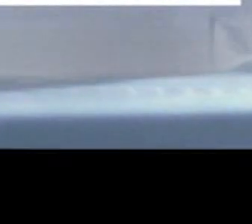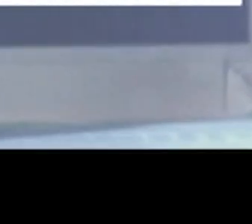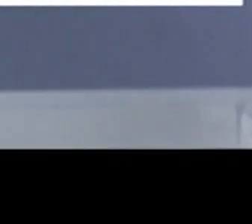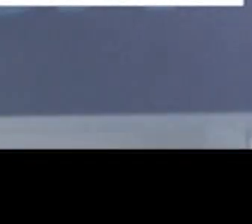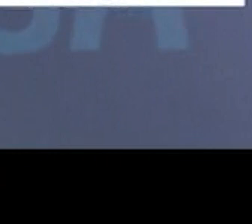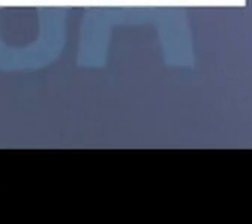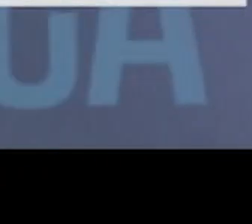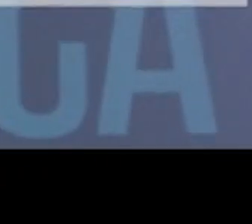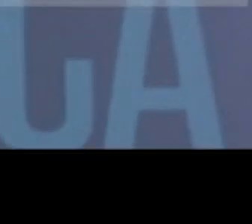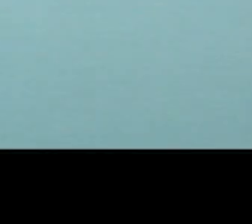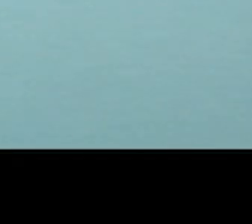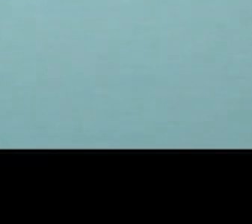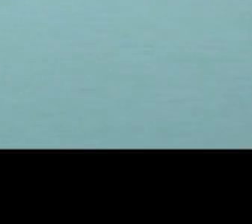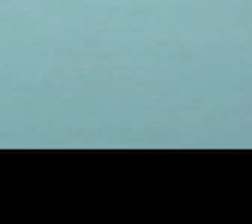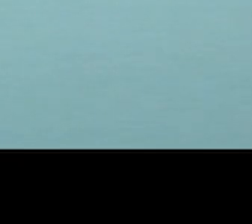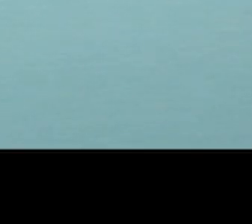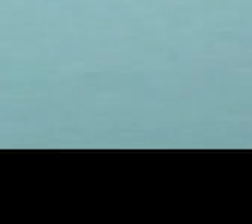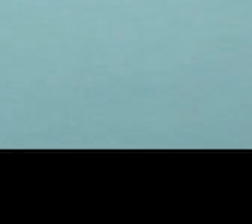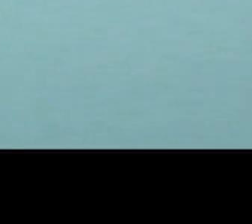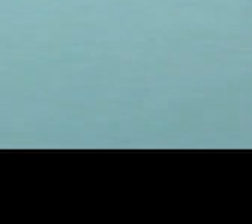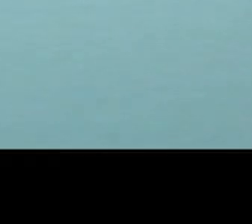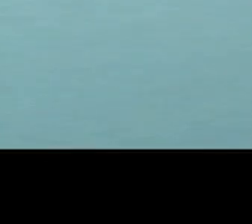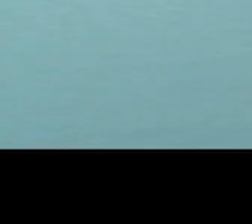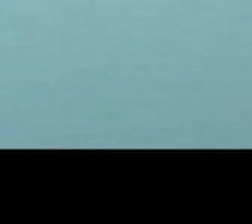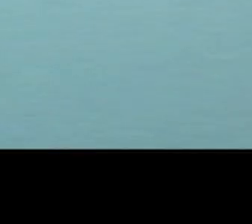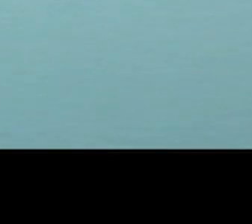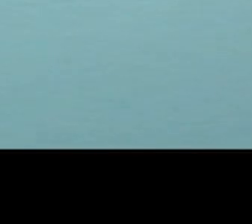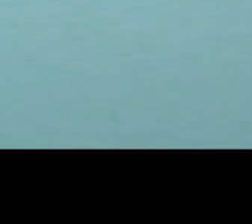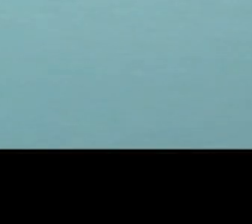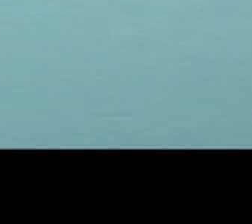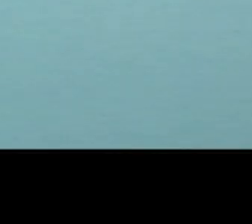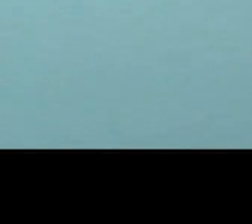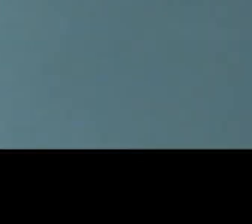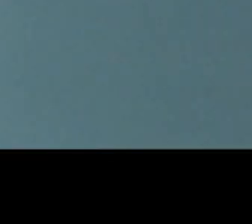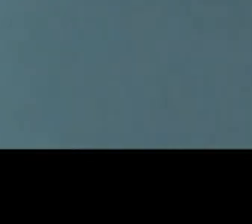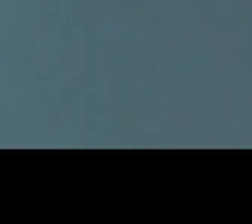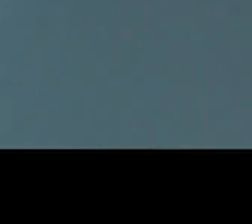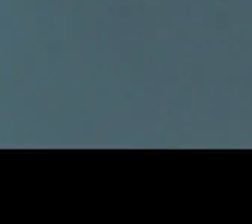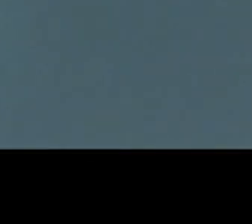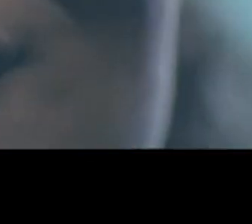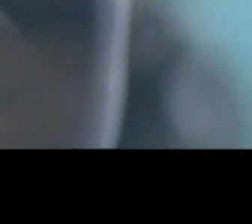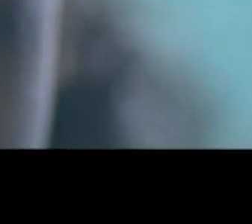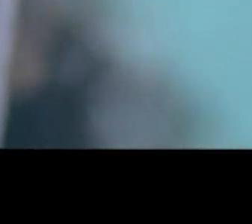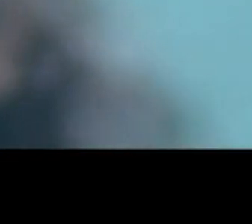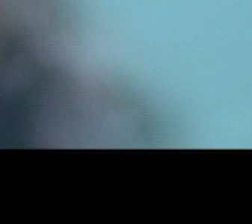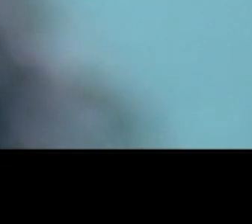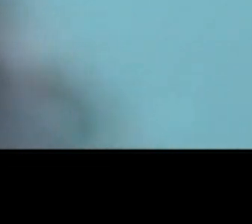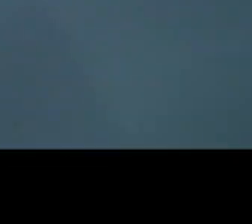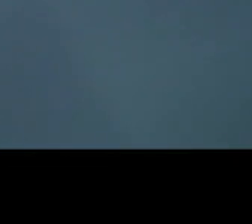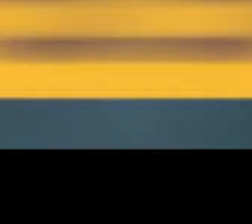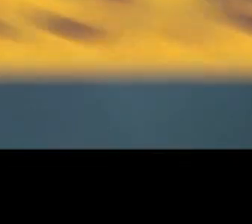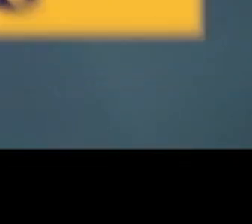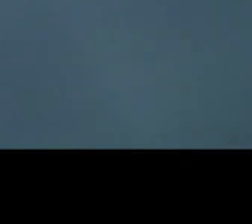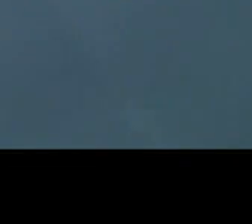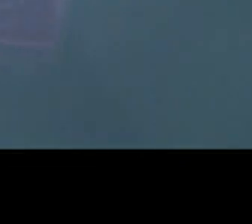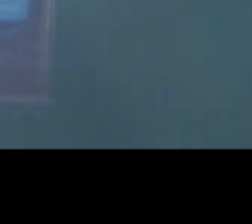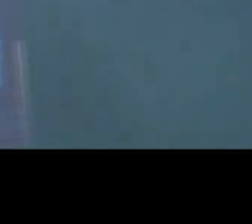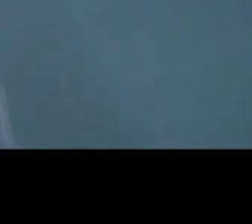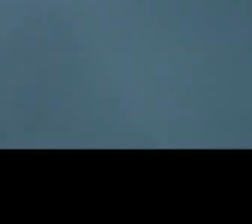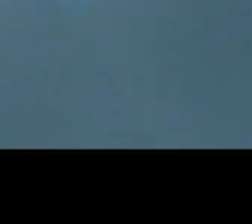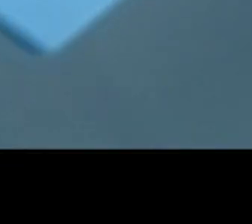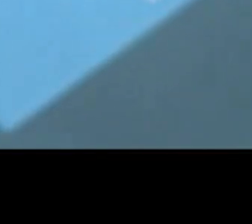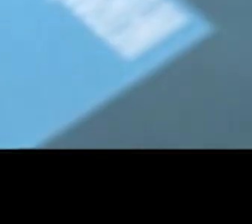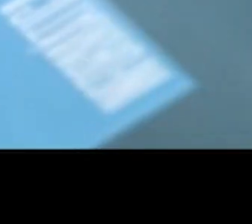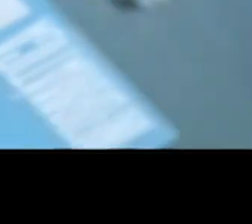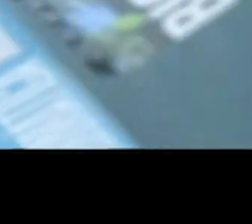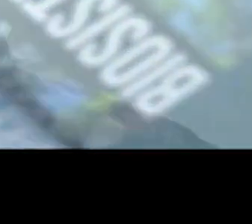los estudios. Segundo, te financia los gastos de alojamiento y equipo. Y tercero, CONAPE te presta una nueva tasa del